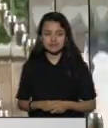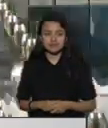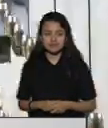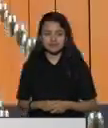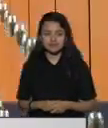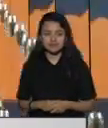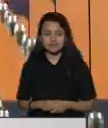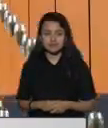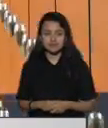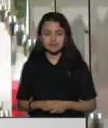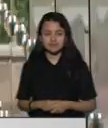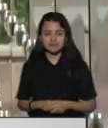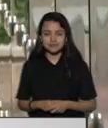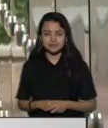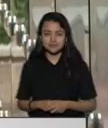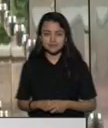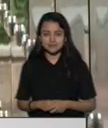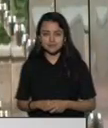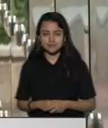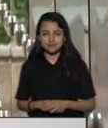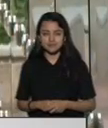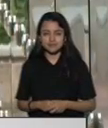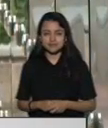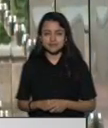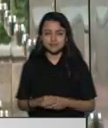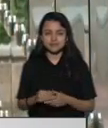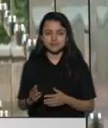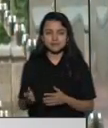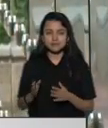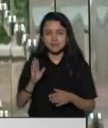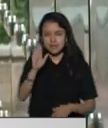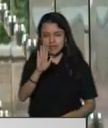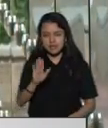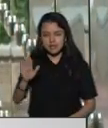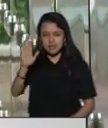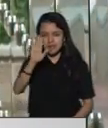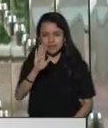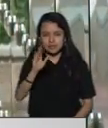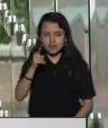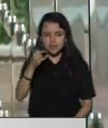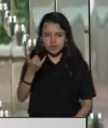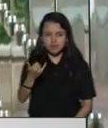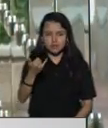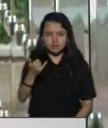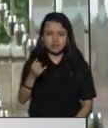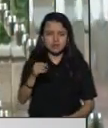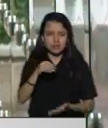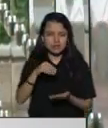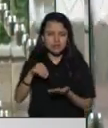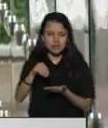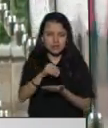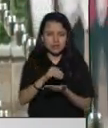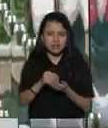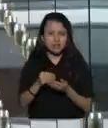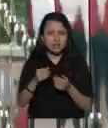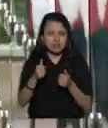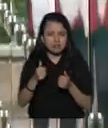En el departamento, las elecciones transcurrieron dentro de completa normalidad pese a las aglomeraciones que se reportaron en horas desde la